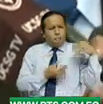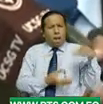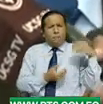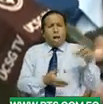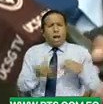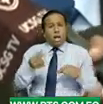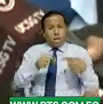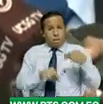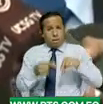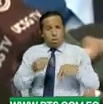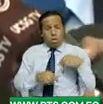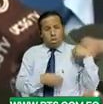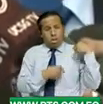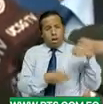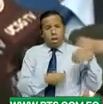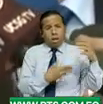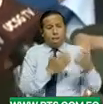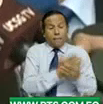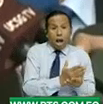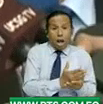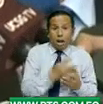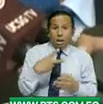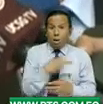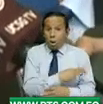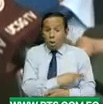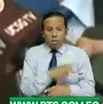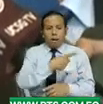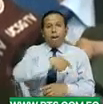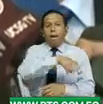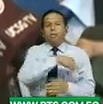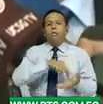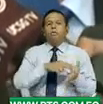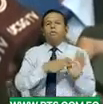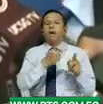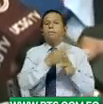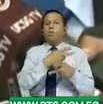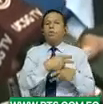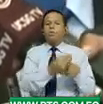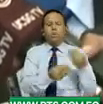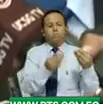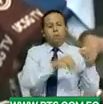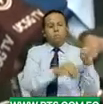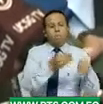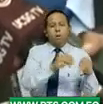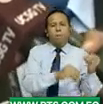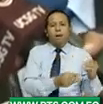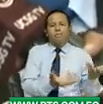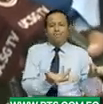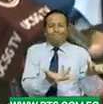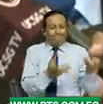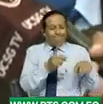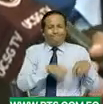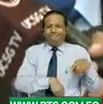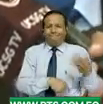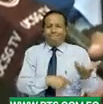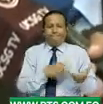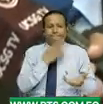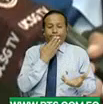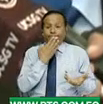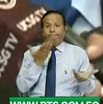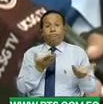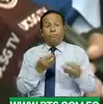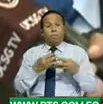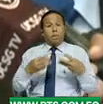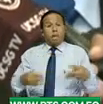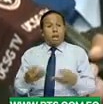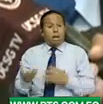precursores químicos, el índice de producción menora. Los laboratorios no van a ser abastecidos de la materia prima para poder